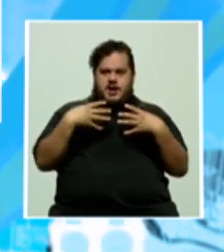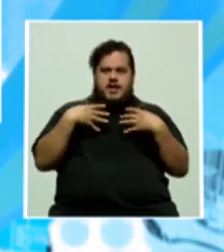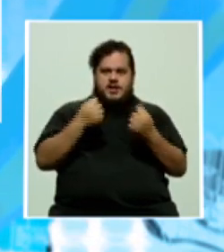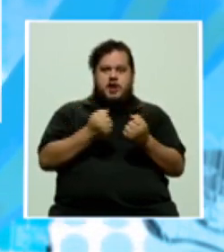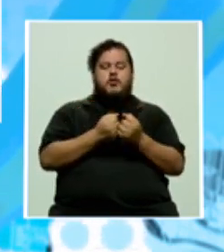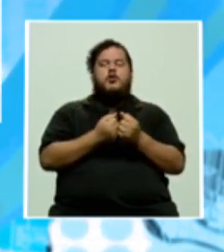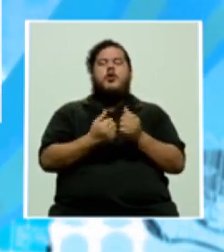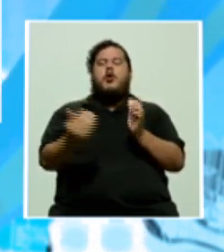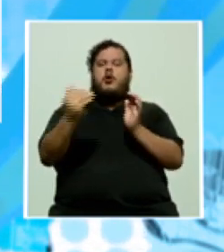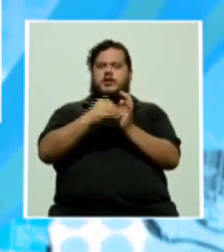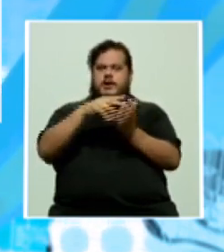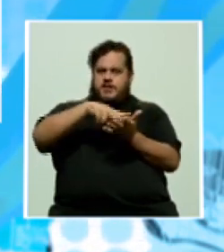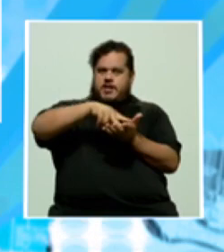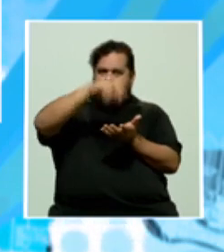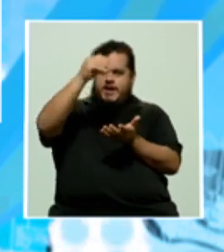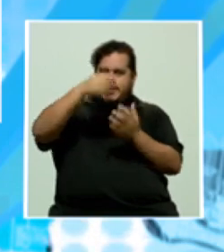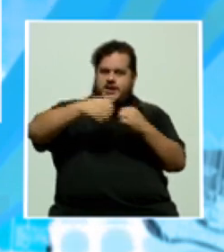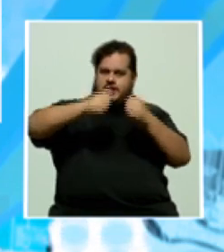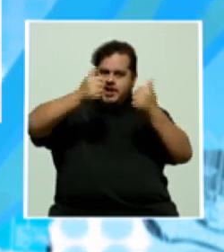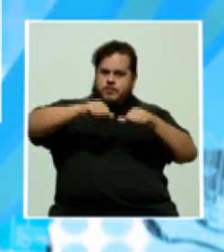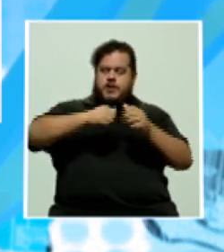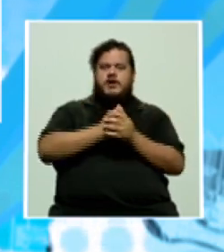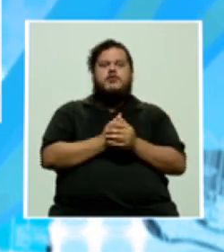prohibición de musulmanes del ingreso a Estados Unidos,